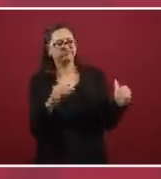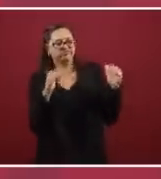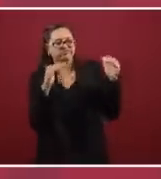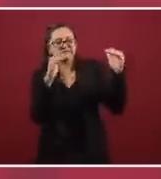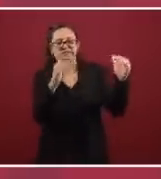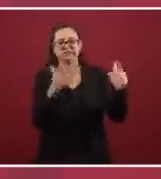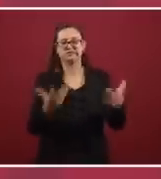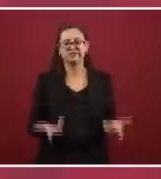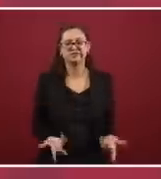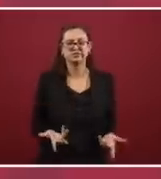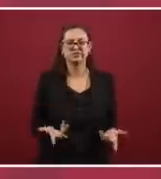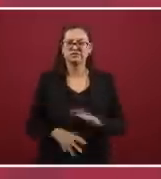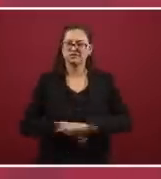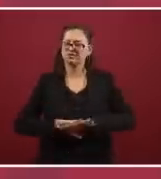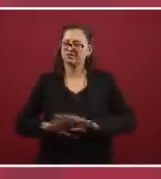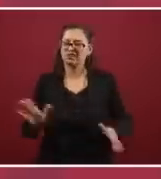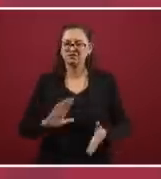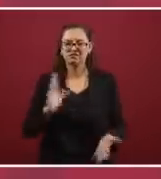Eso se termina.